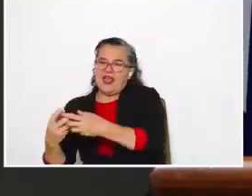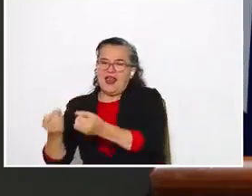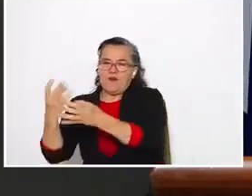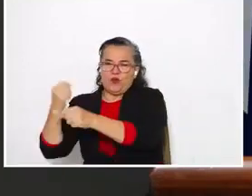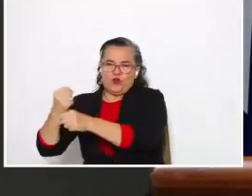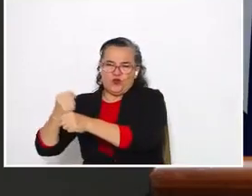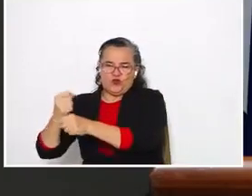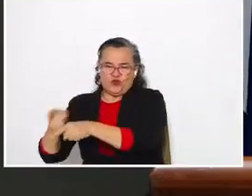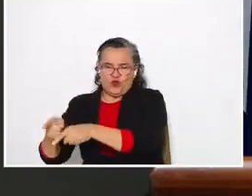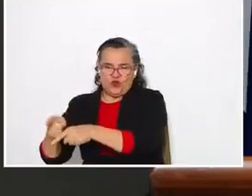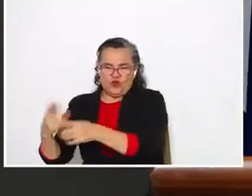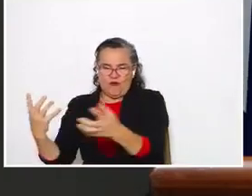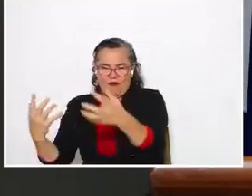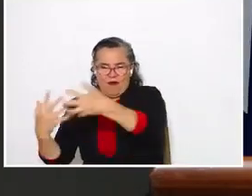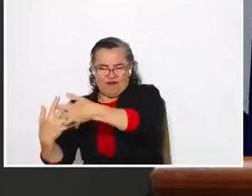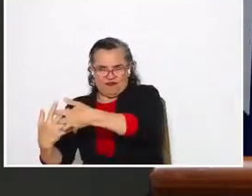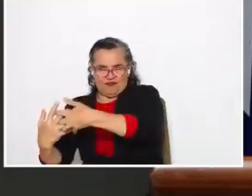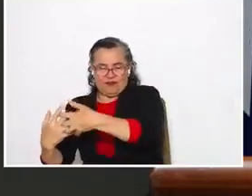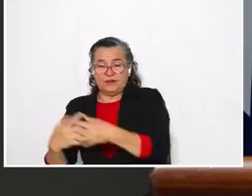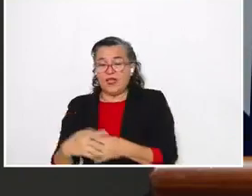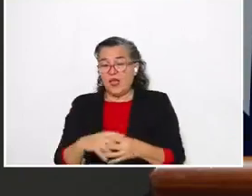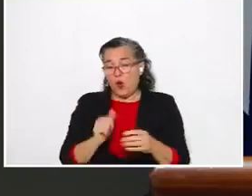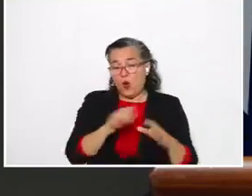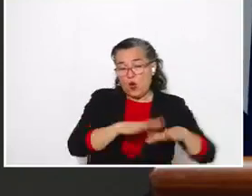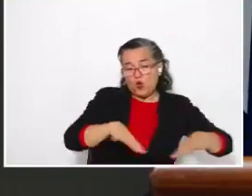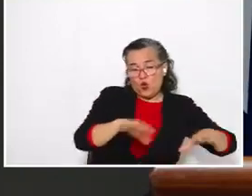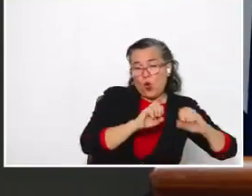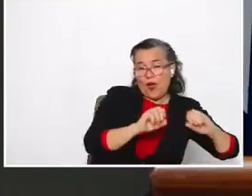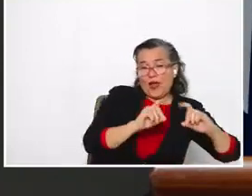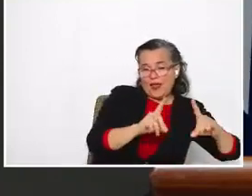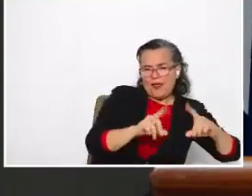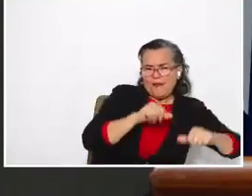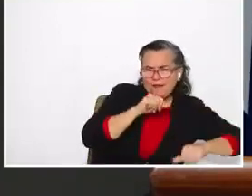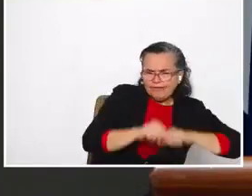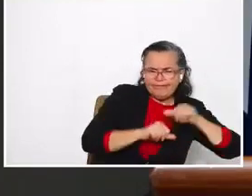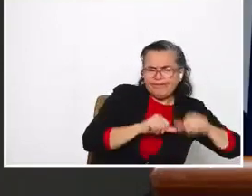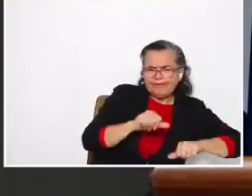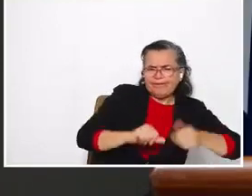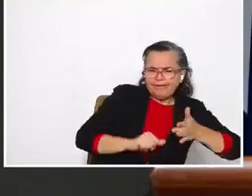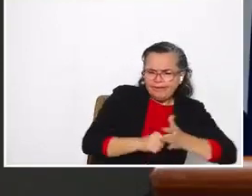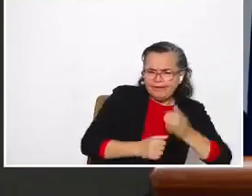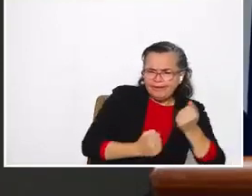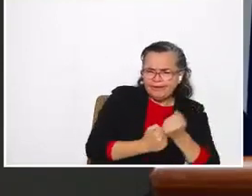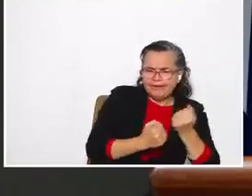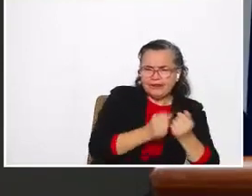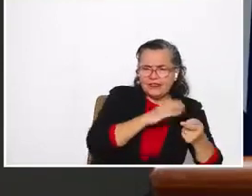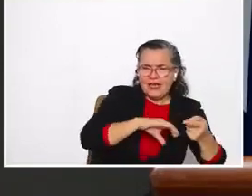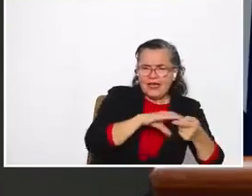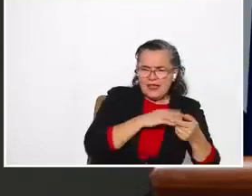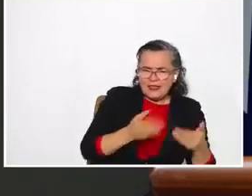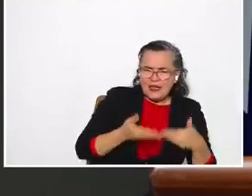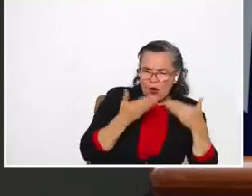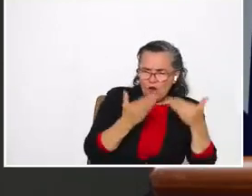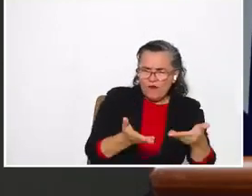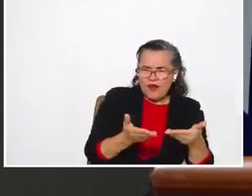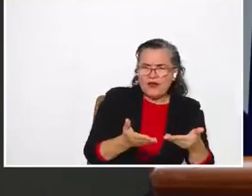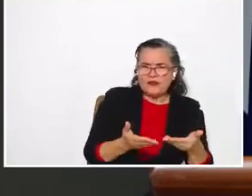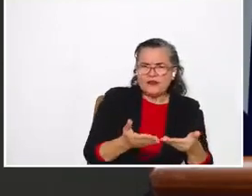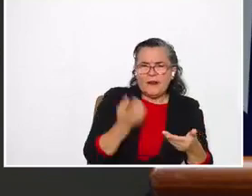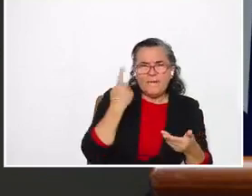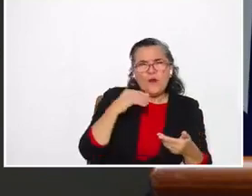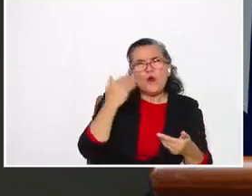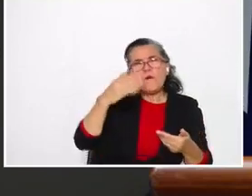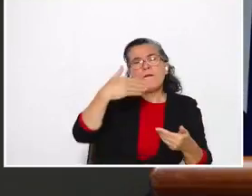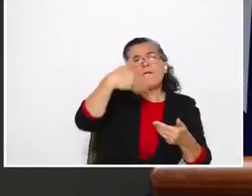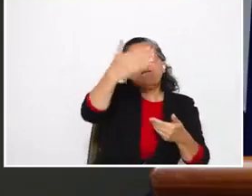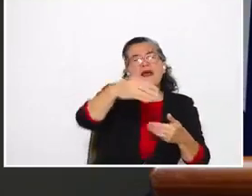otro, la academia que se esfuerza y refuerza el sentido de la calidad de la oferta por ir más